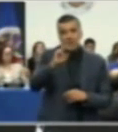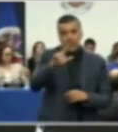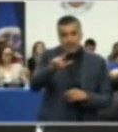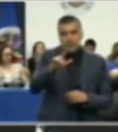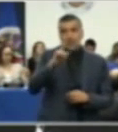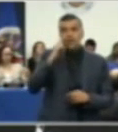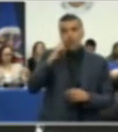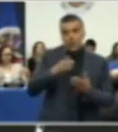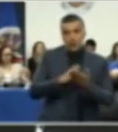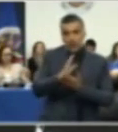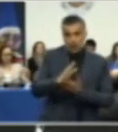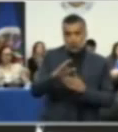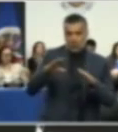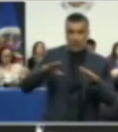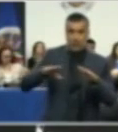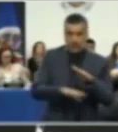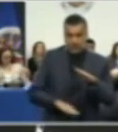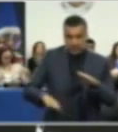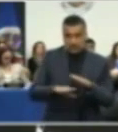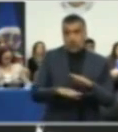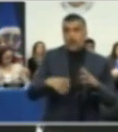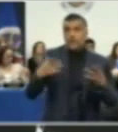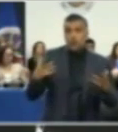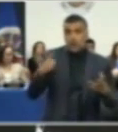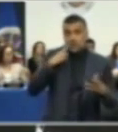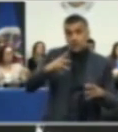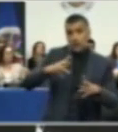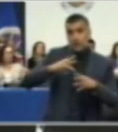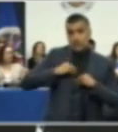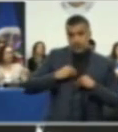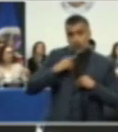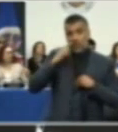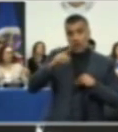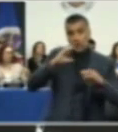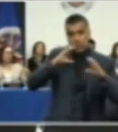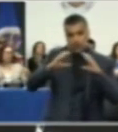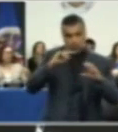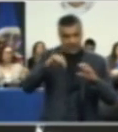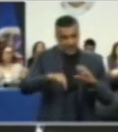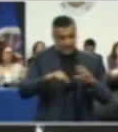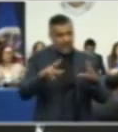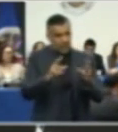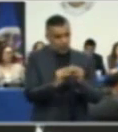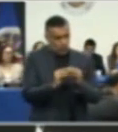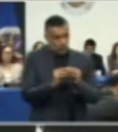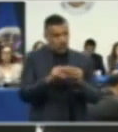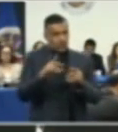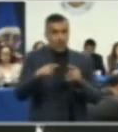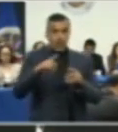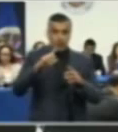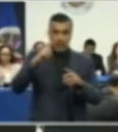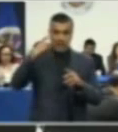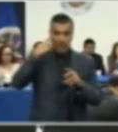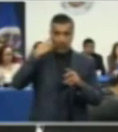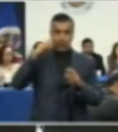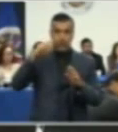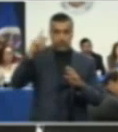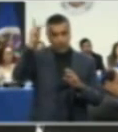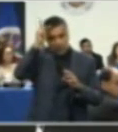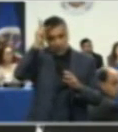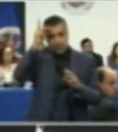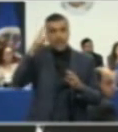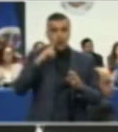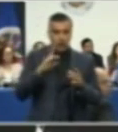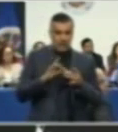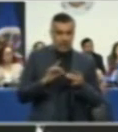con el ejercicio de sus derechos fundamentales. Una vez que fue recibida la comunicación de esta reunión de trabajo por parte del Estado peruano y en la lógica